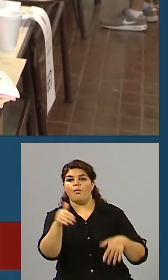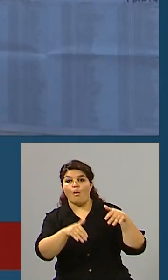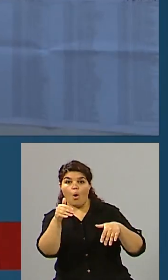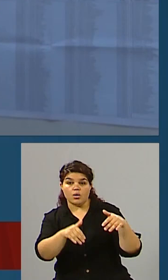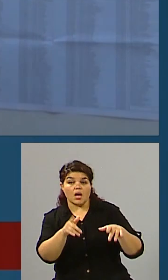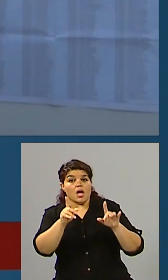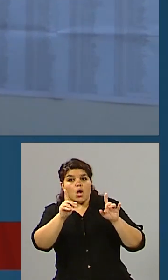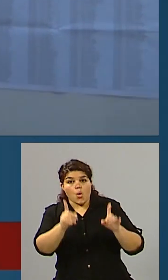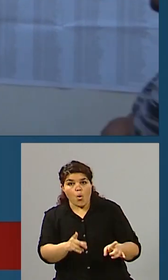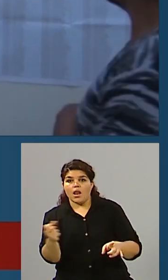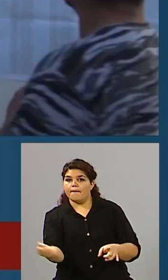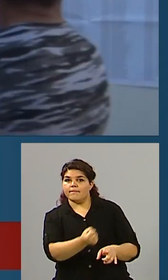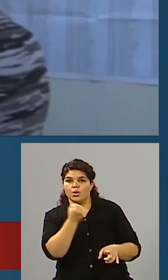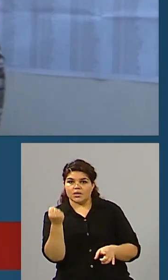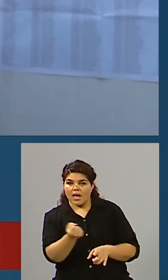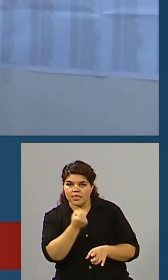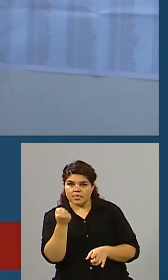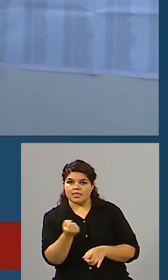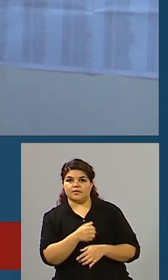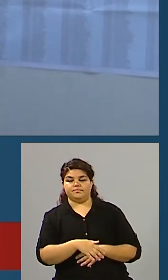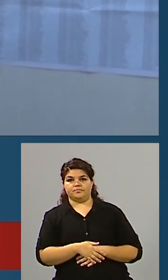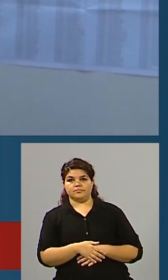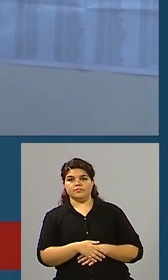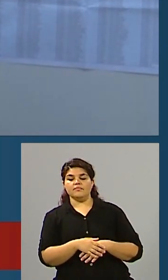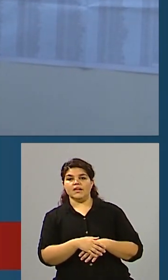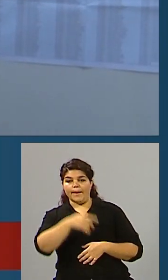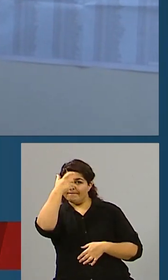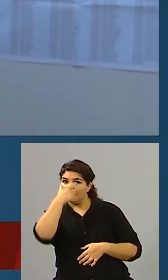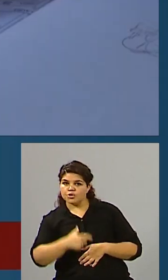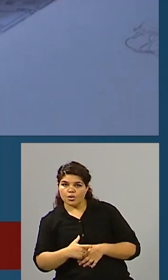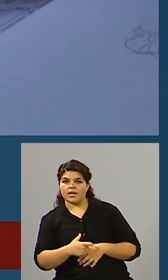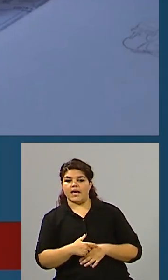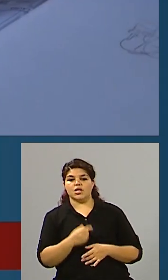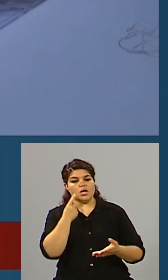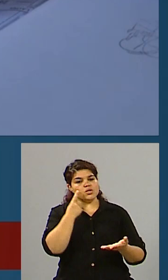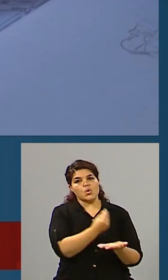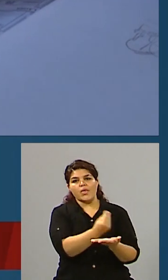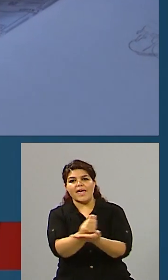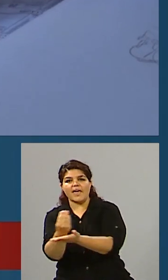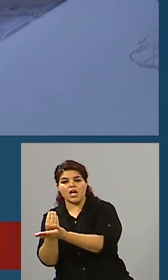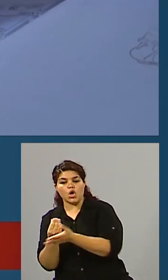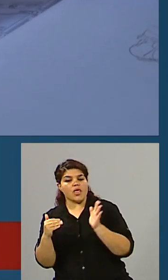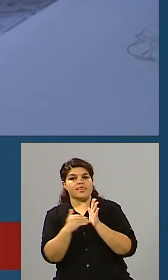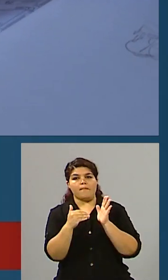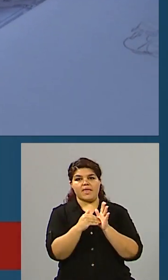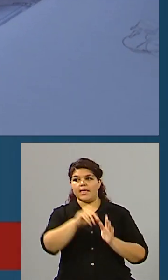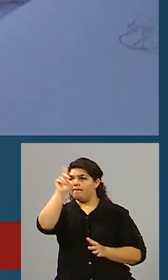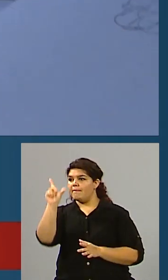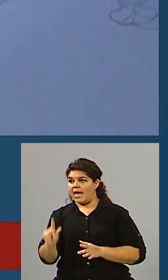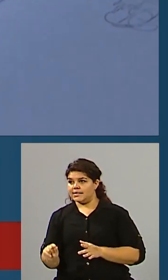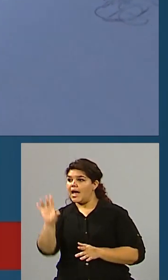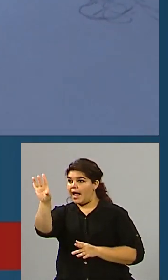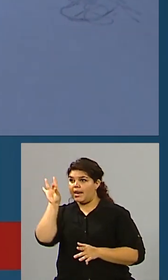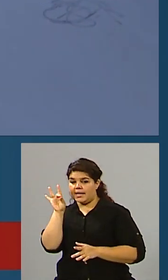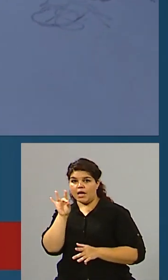en cada elección, que el ciudadano elija lo que cree que es mejor para su país, para su provincia